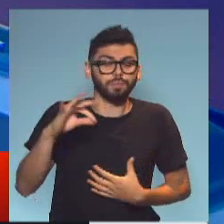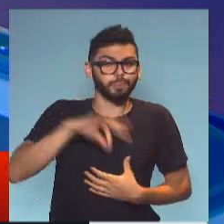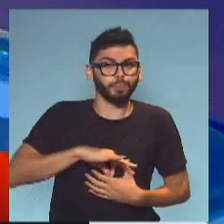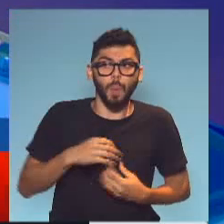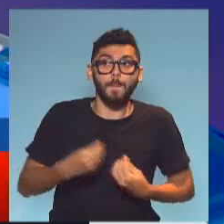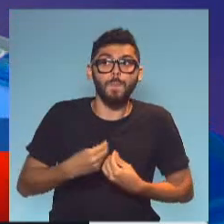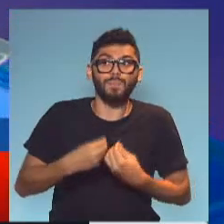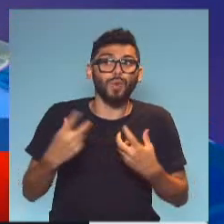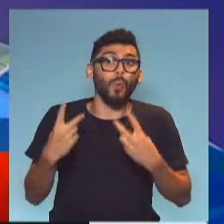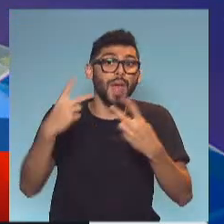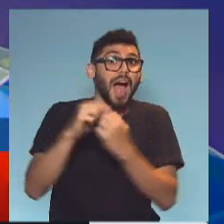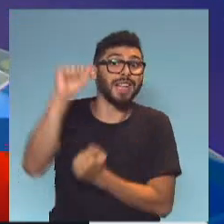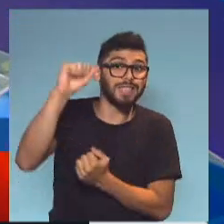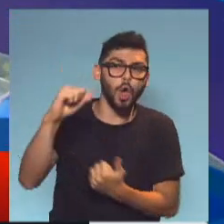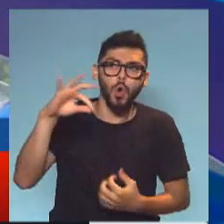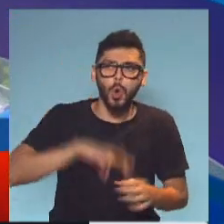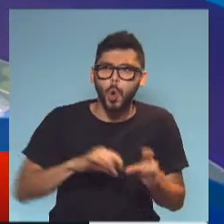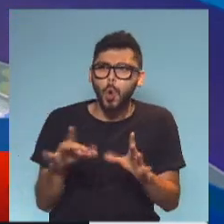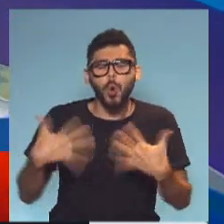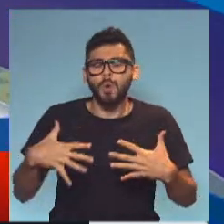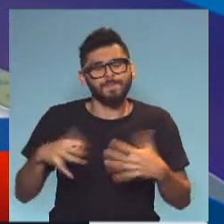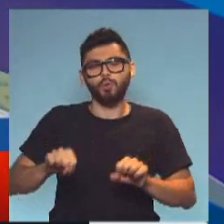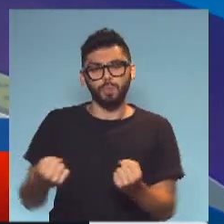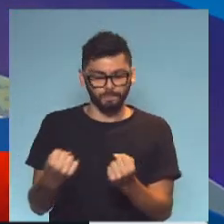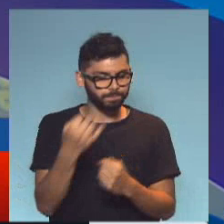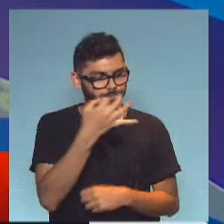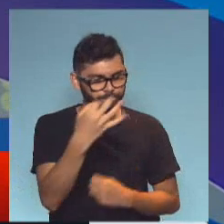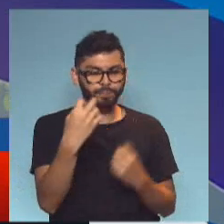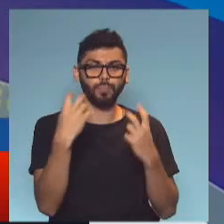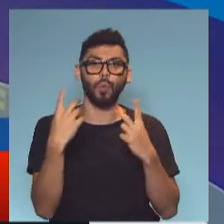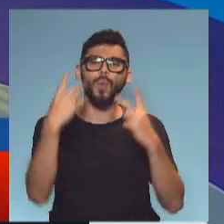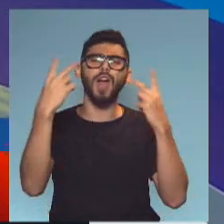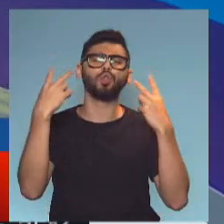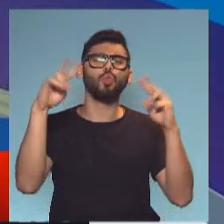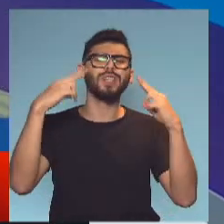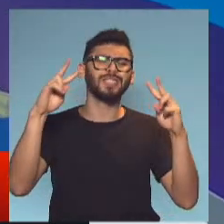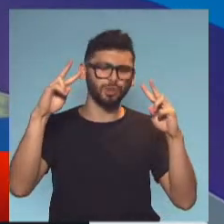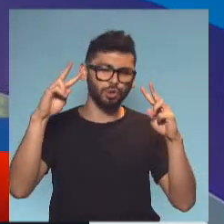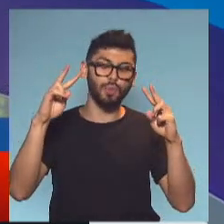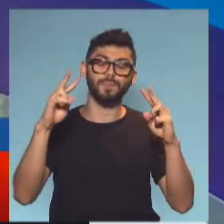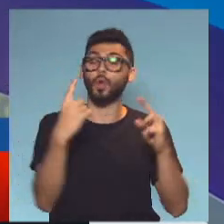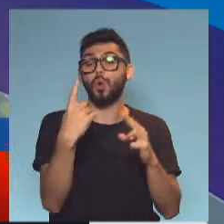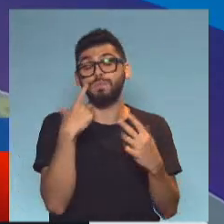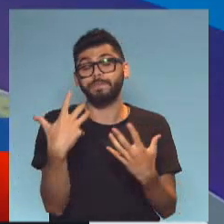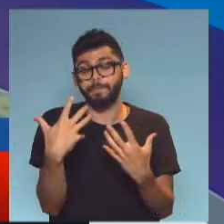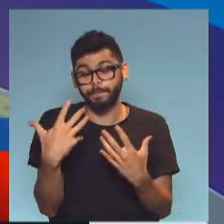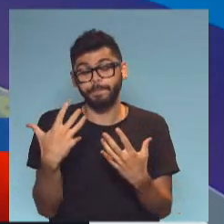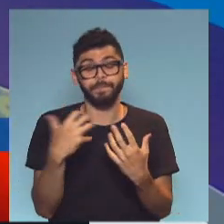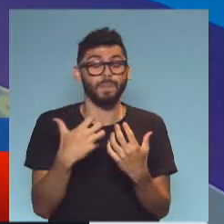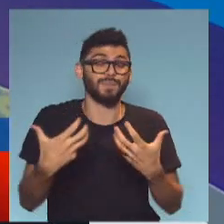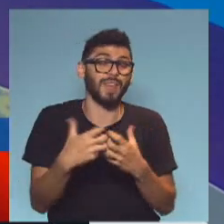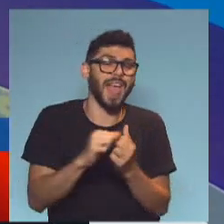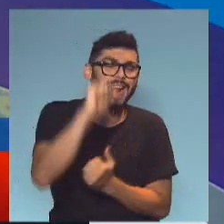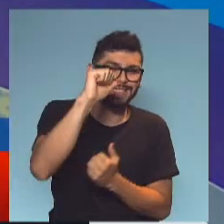se han suspendido. Así es, los viajes turísticos, y cuando hablamos de viajes turísticos, uno de los que más se destacan son esos, los viajes